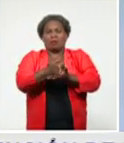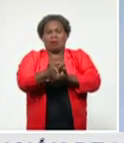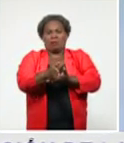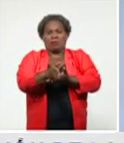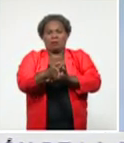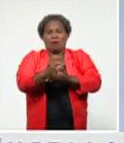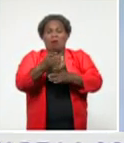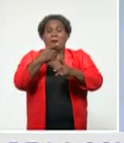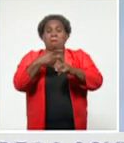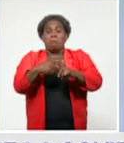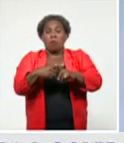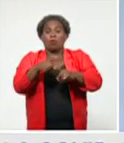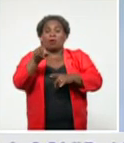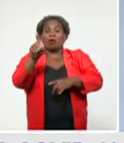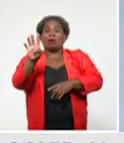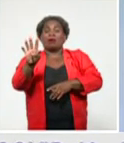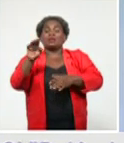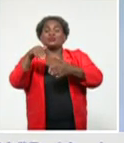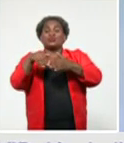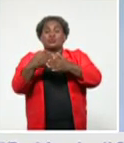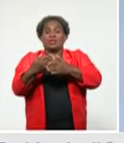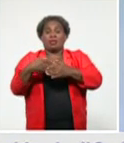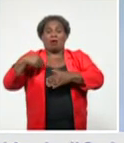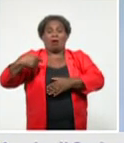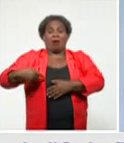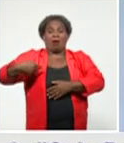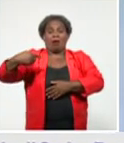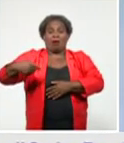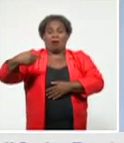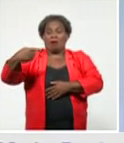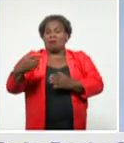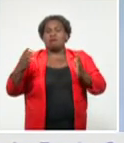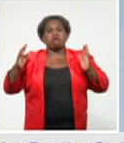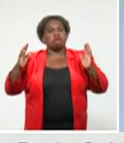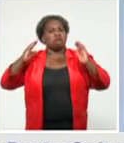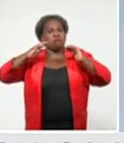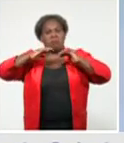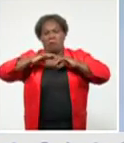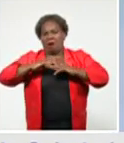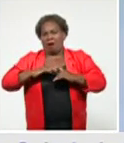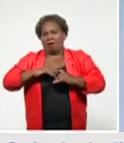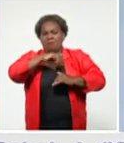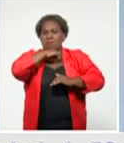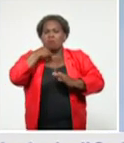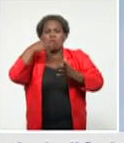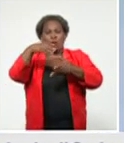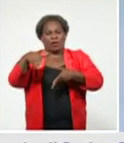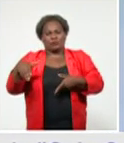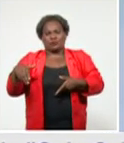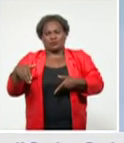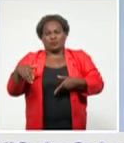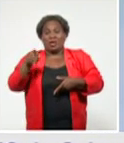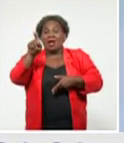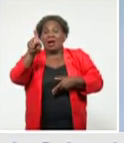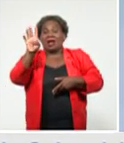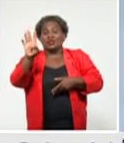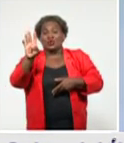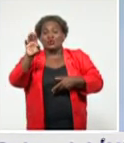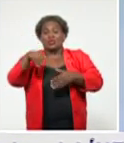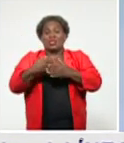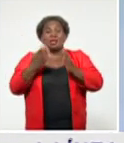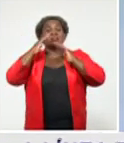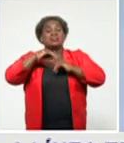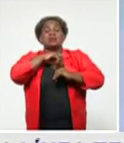14 días consecutivos no tenemos que reportar ningún fallecido y esto da una letalidad